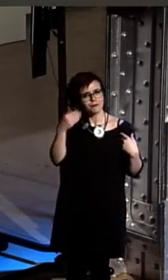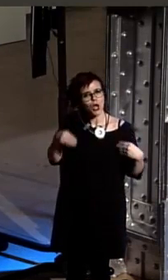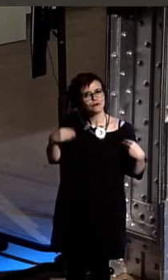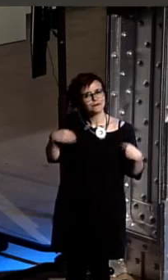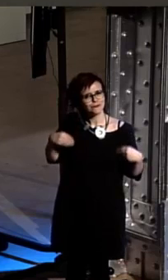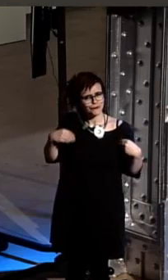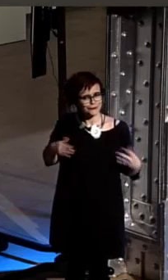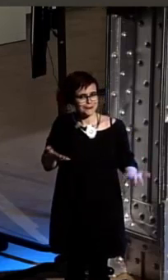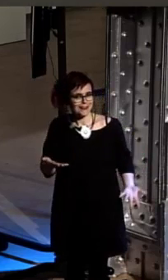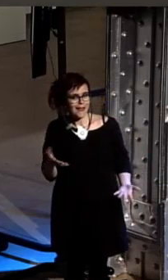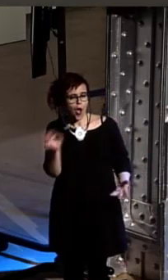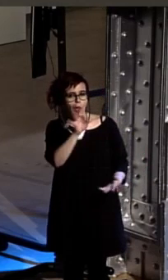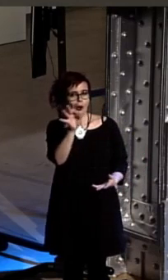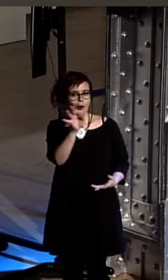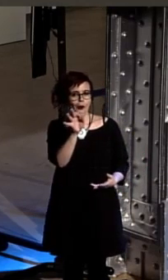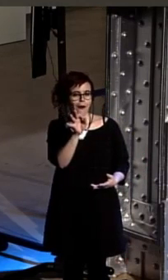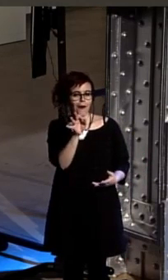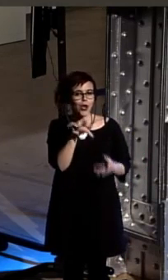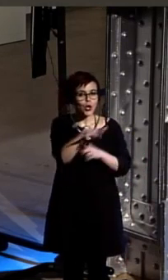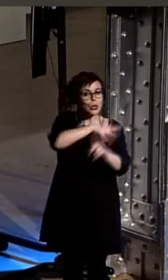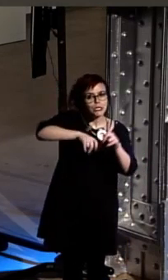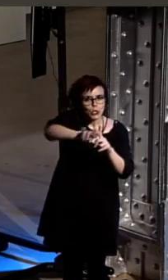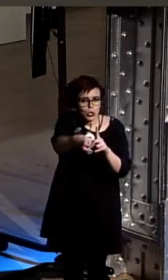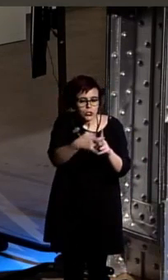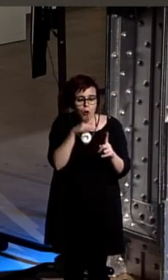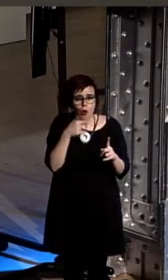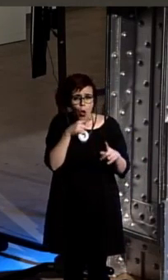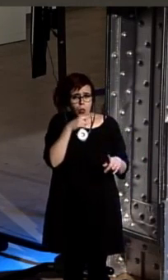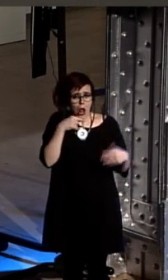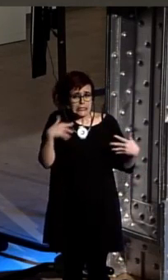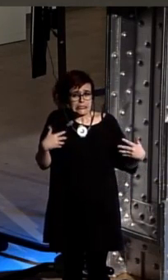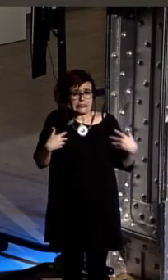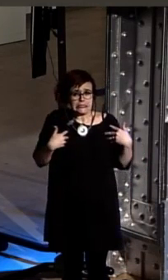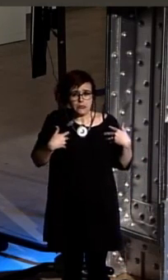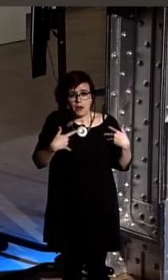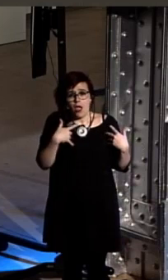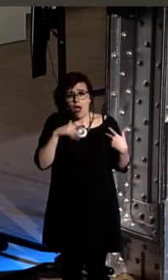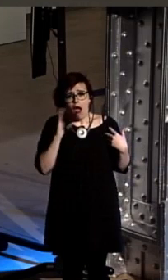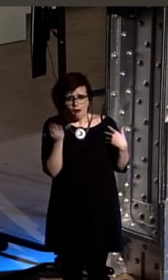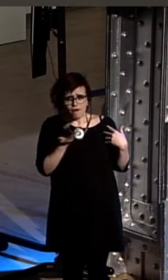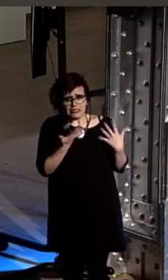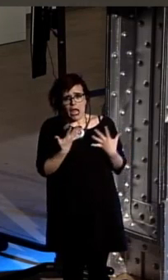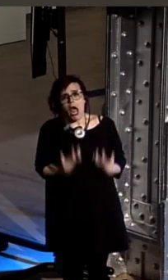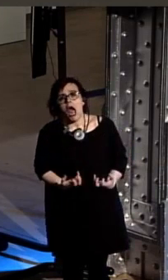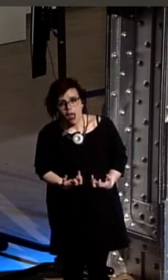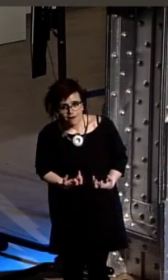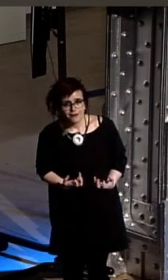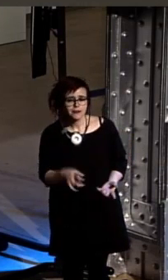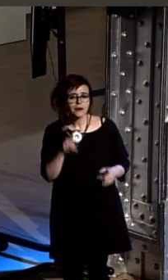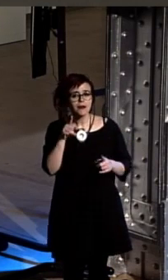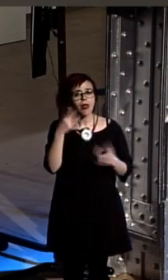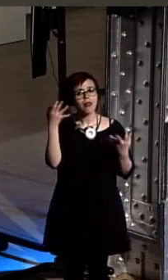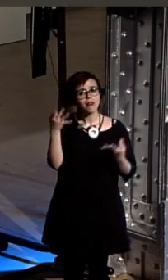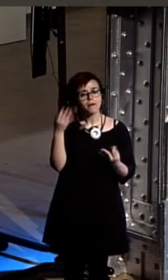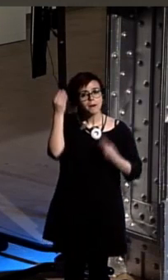momentos, o uno puede disfrutar de situaciones que en otro contexto son completamente desagradables. Entonces, lo que quiero es, me parece que es importante aquí separar la expresión